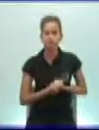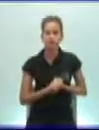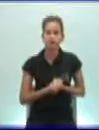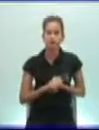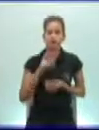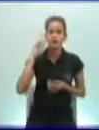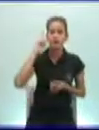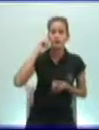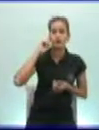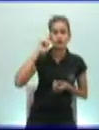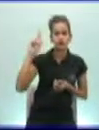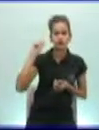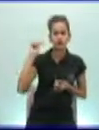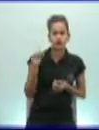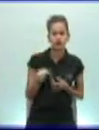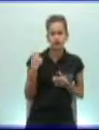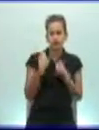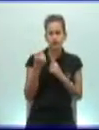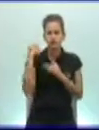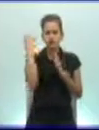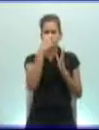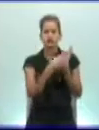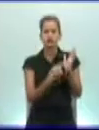características esenciales de la narración.